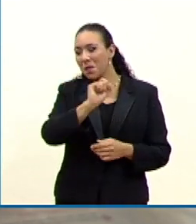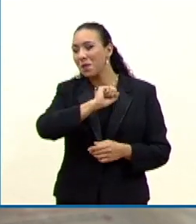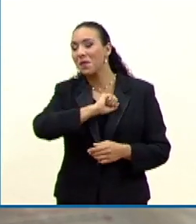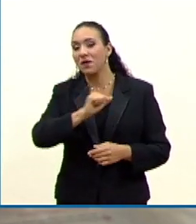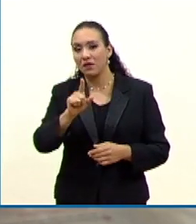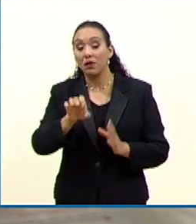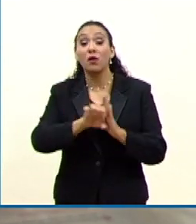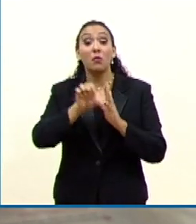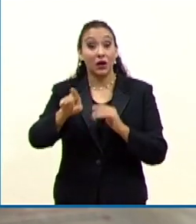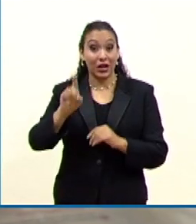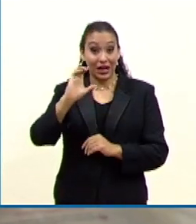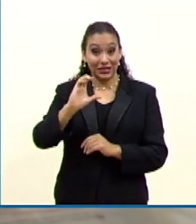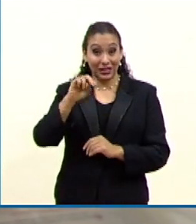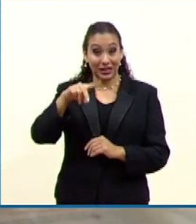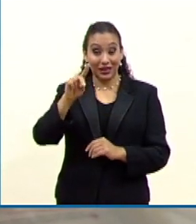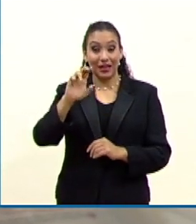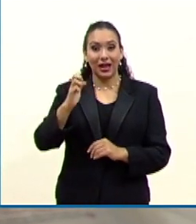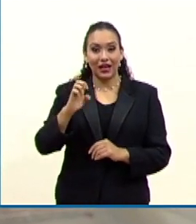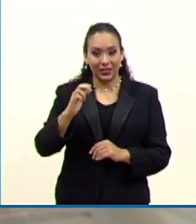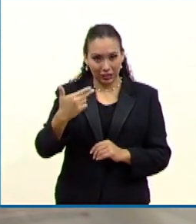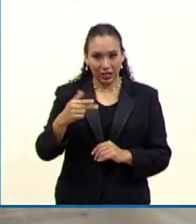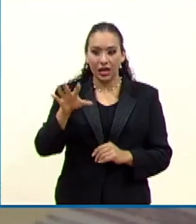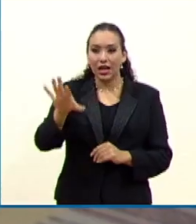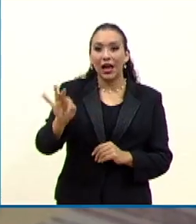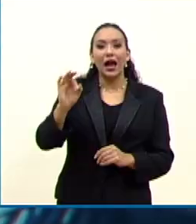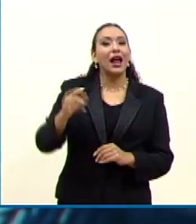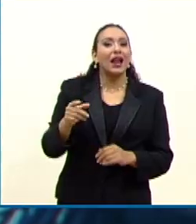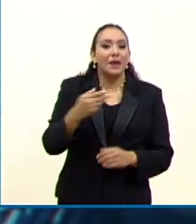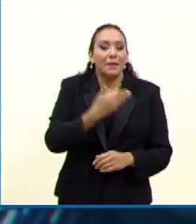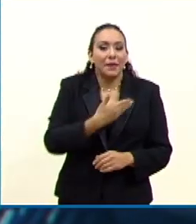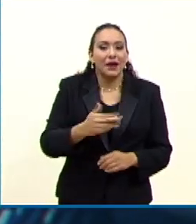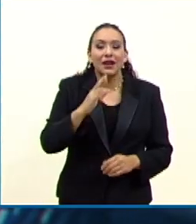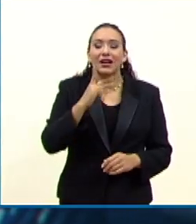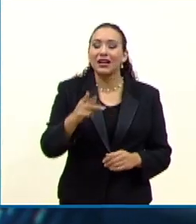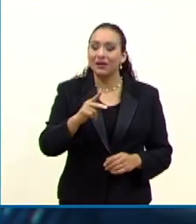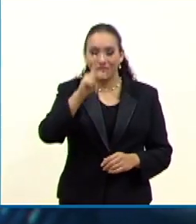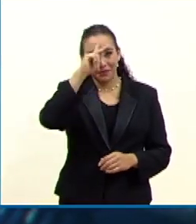CNDH, en donde se eligió a la peor evaluada.